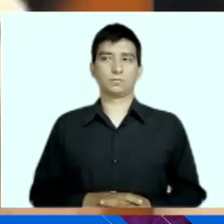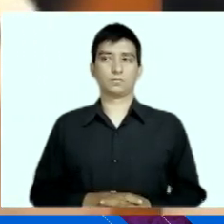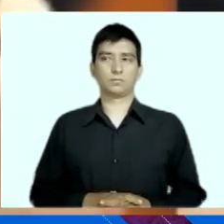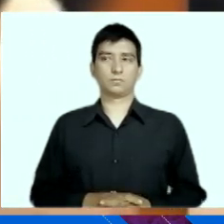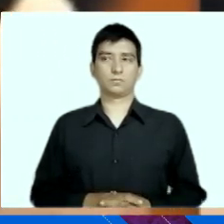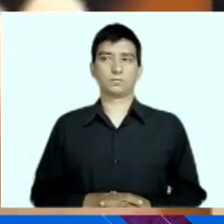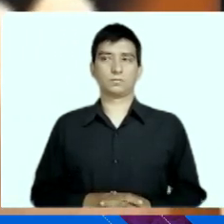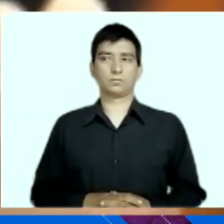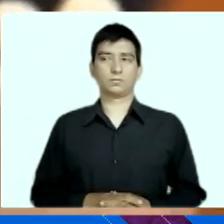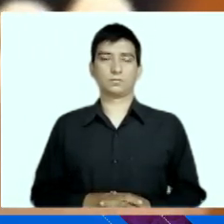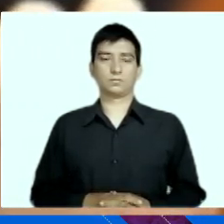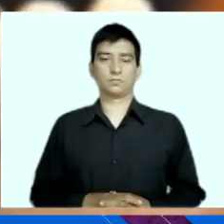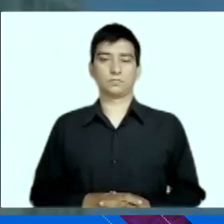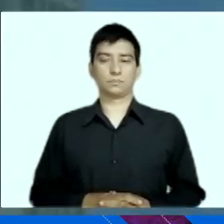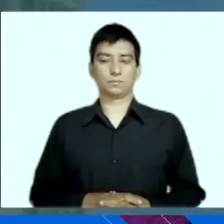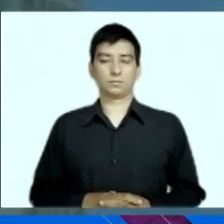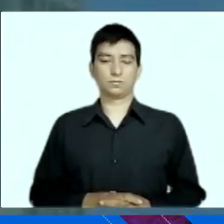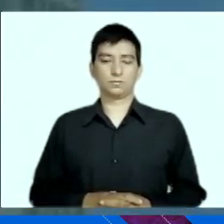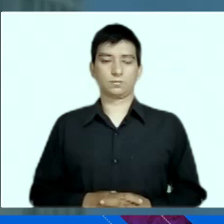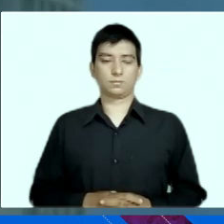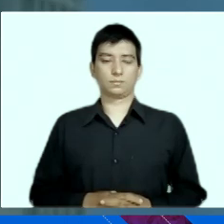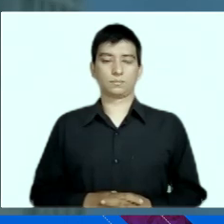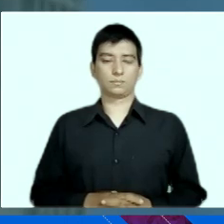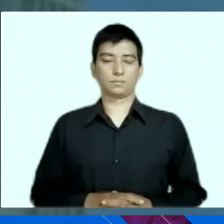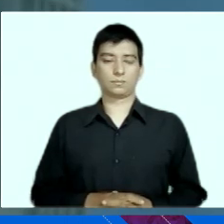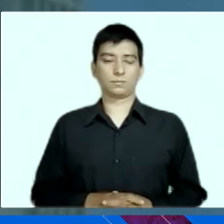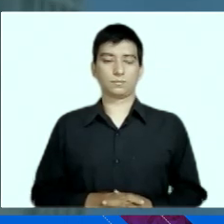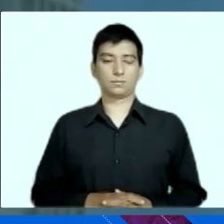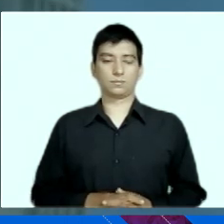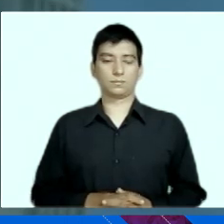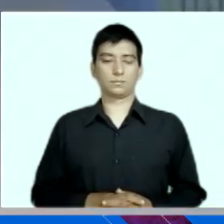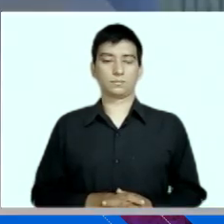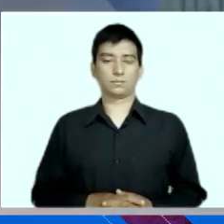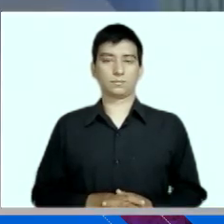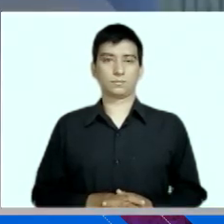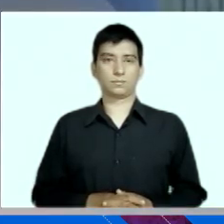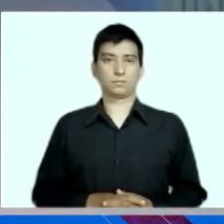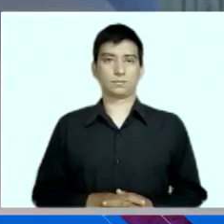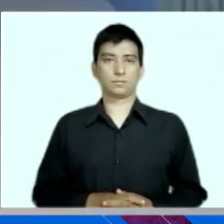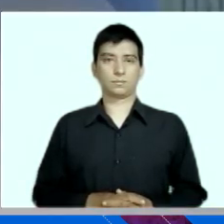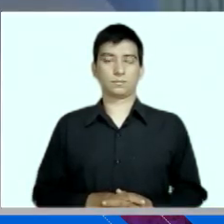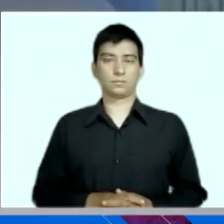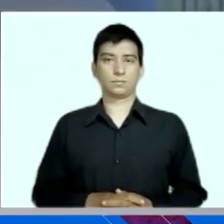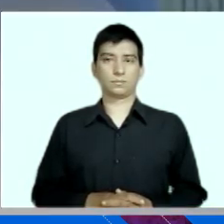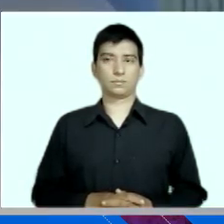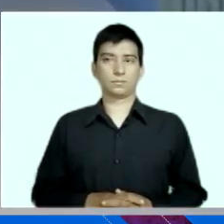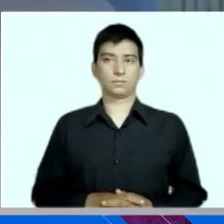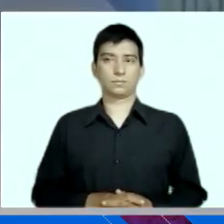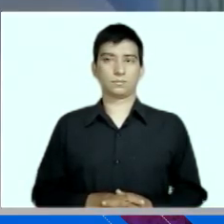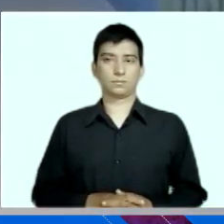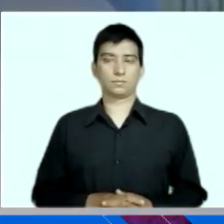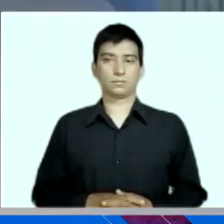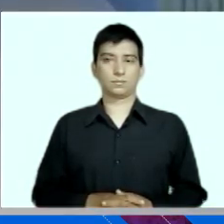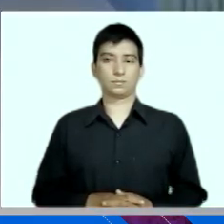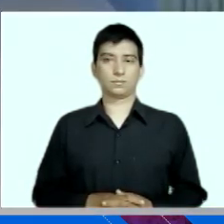meses. Mi vida en realidad había dejado de tener sentido una vez que pasé a estar en la